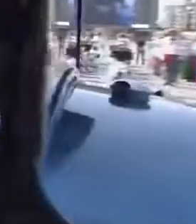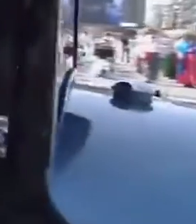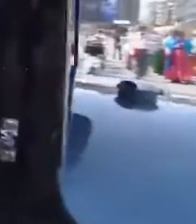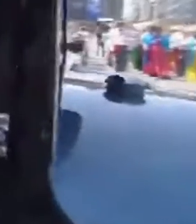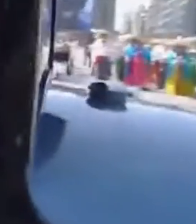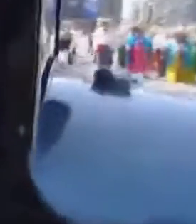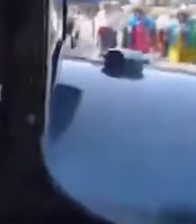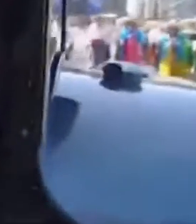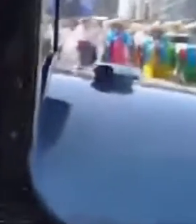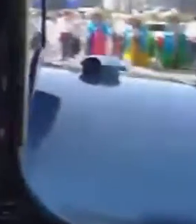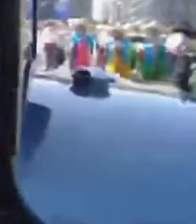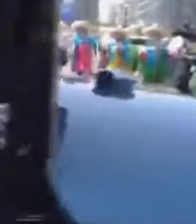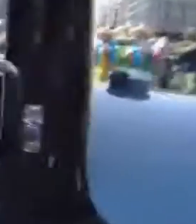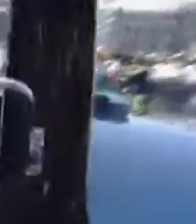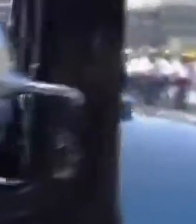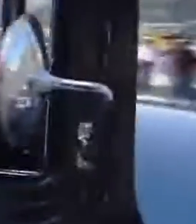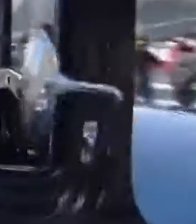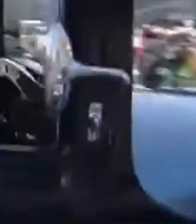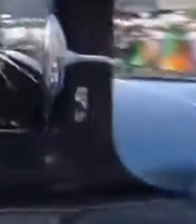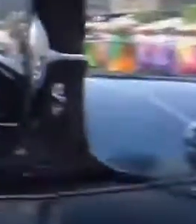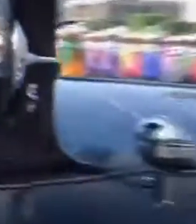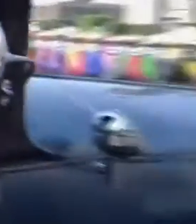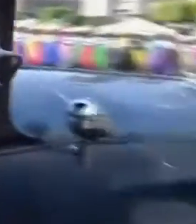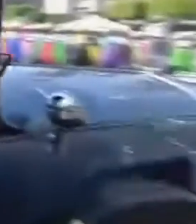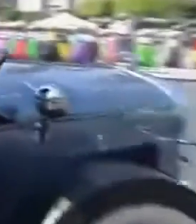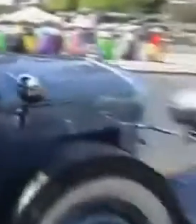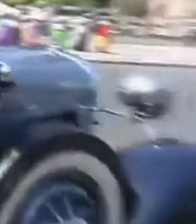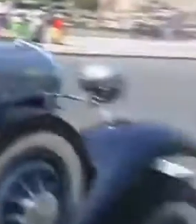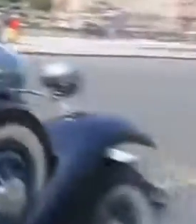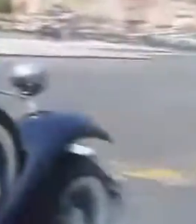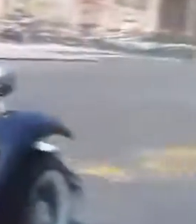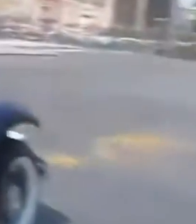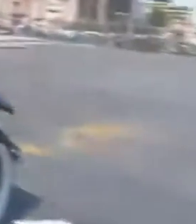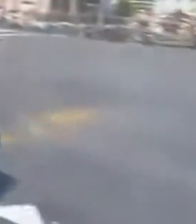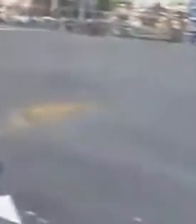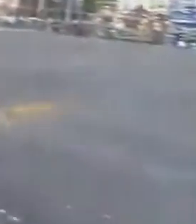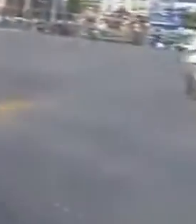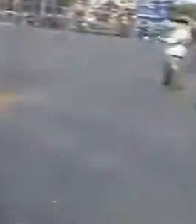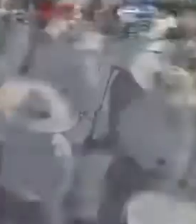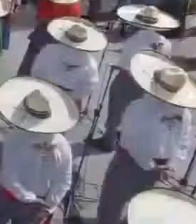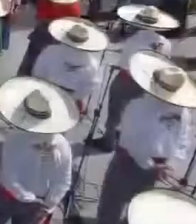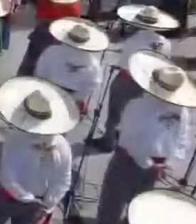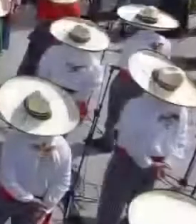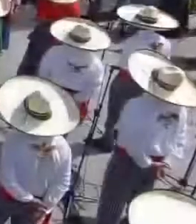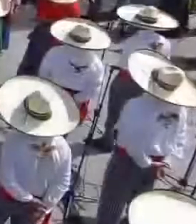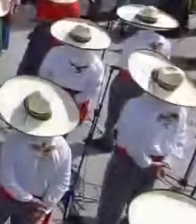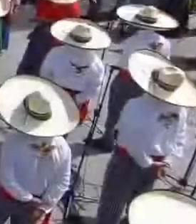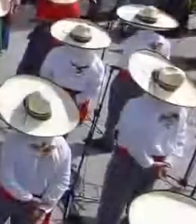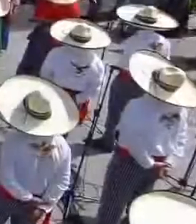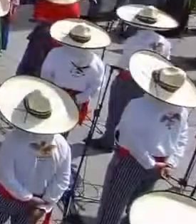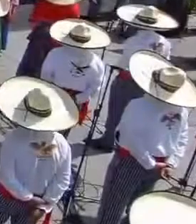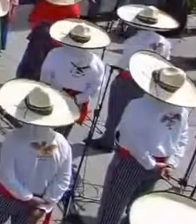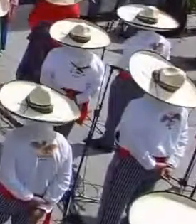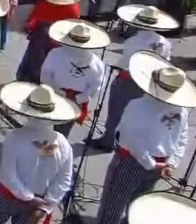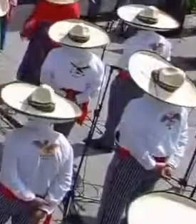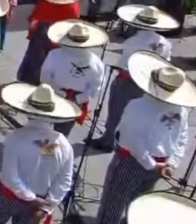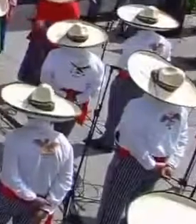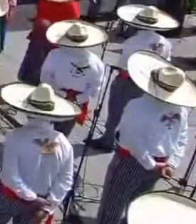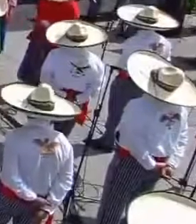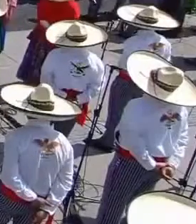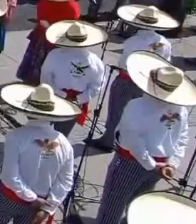mexicanos. Fue en Chihuahua donde la gente decidió transformar un sueño en acciones concretas y hacer frente a las